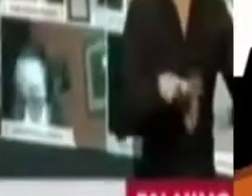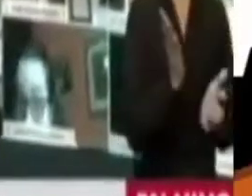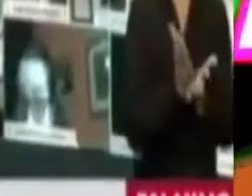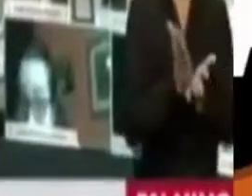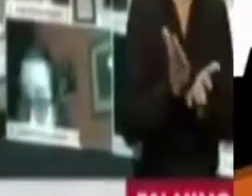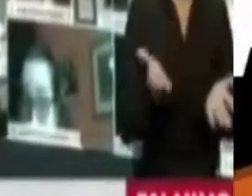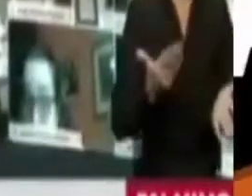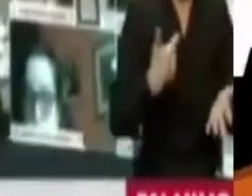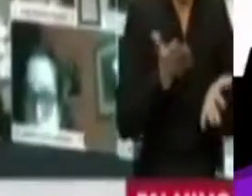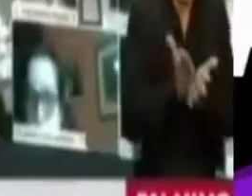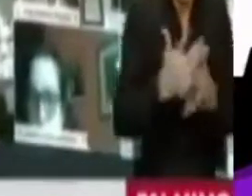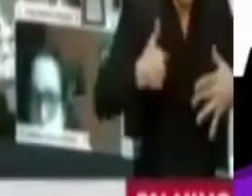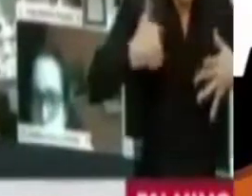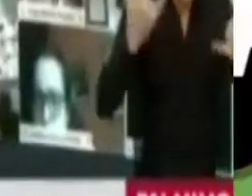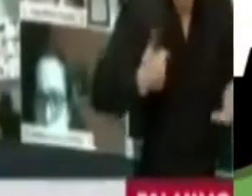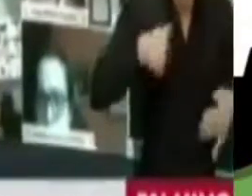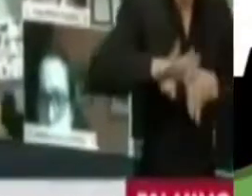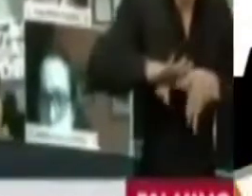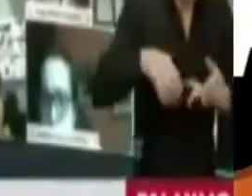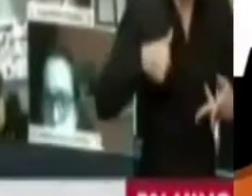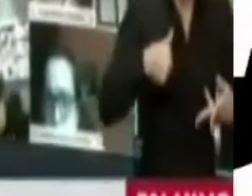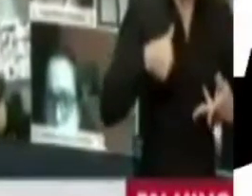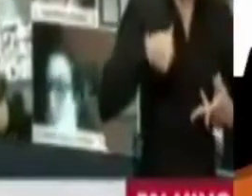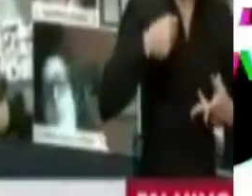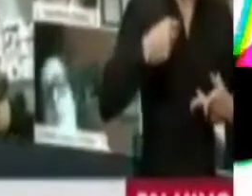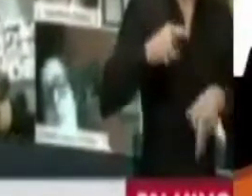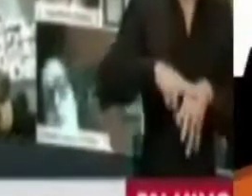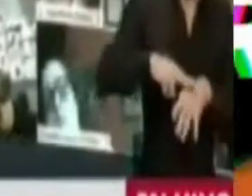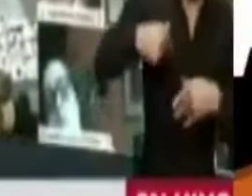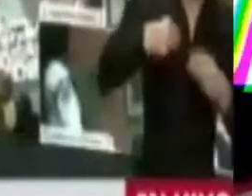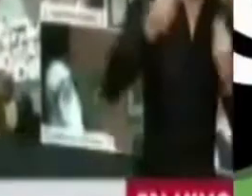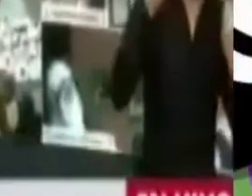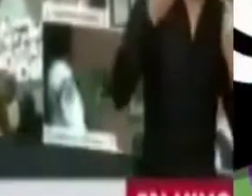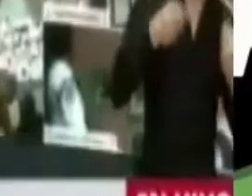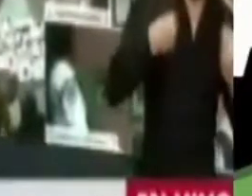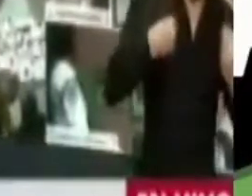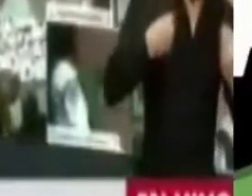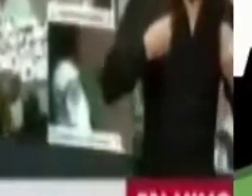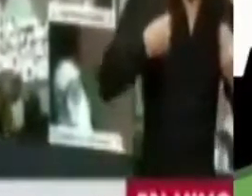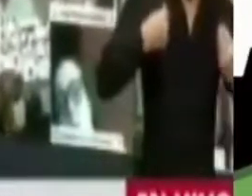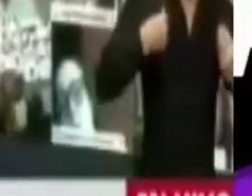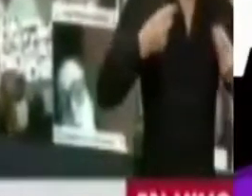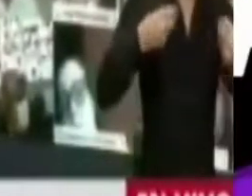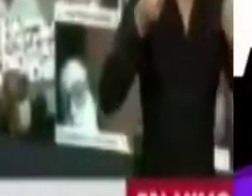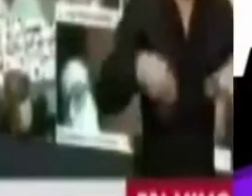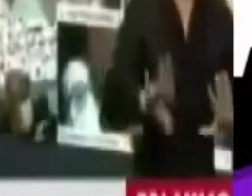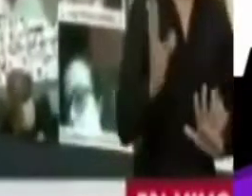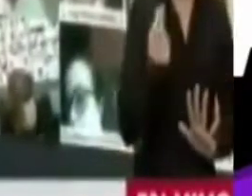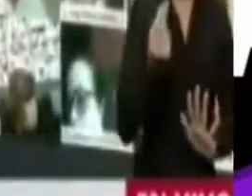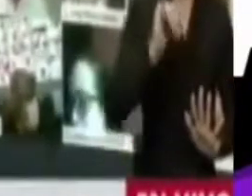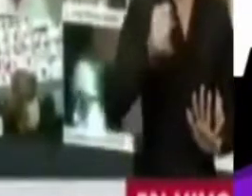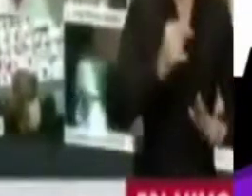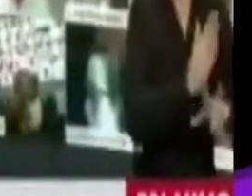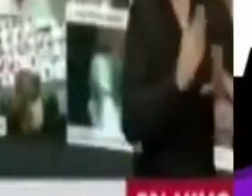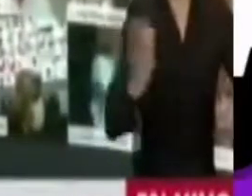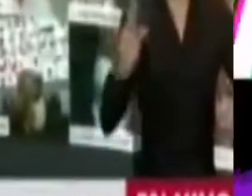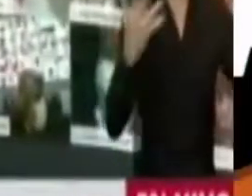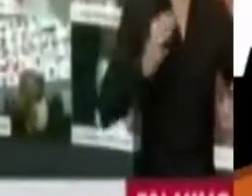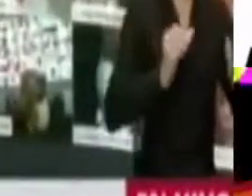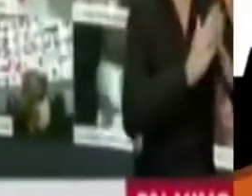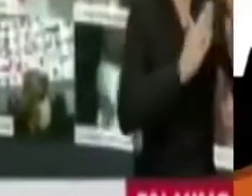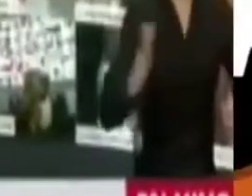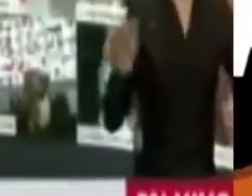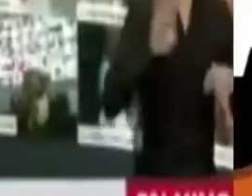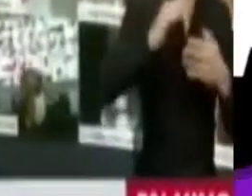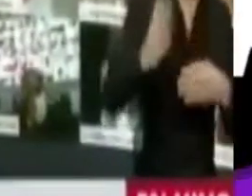acercamiento. Hasta nos propusieron en el 2017, que ahí, bueno, destaco el posicionamiento del gobernador, era